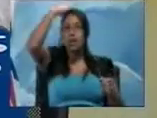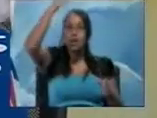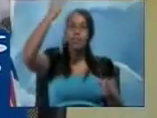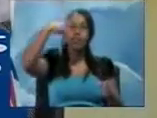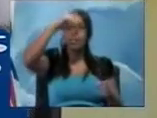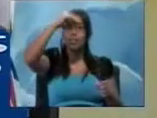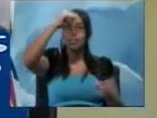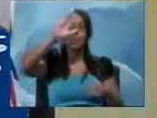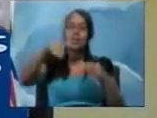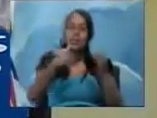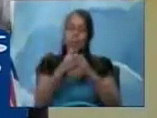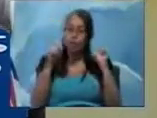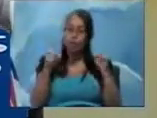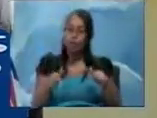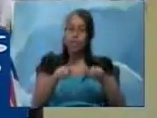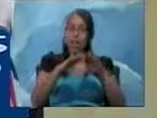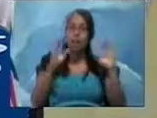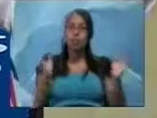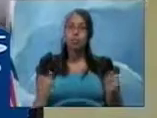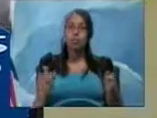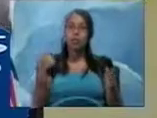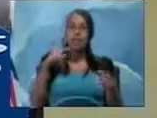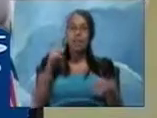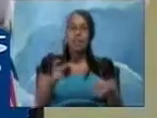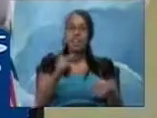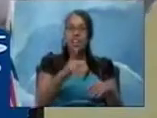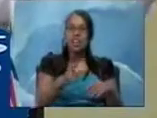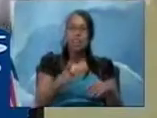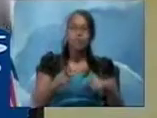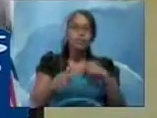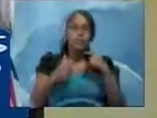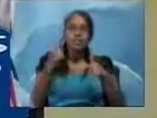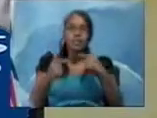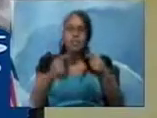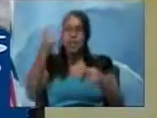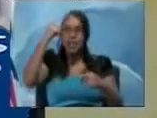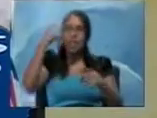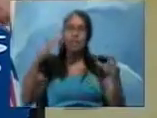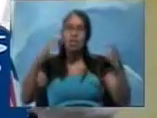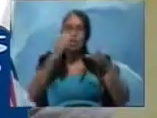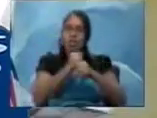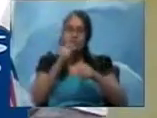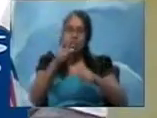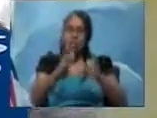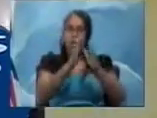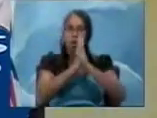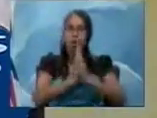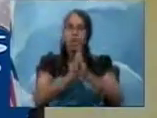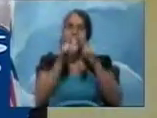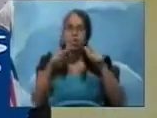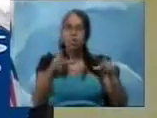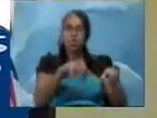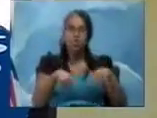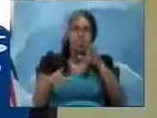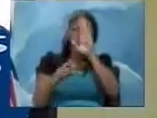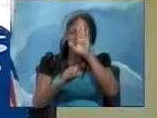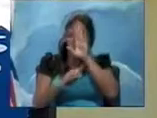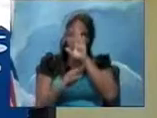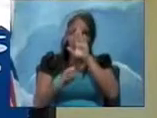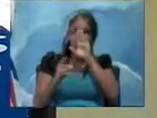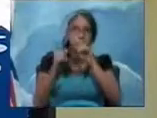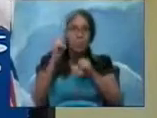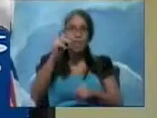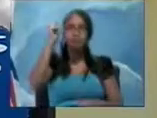hoy está la tumba allí y hay gente día y noche orando allí en esa tumba entonces